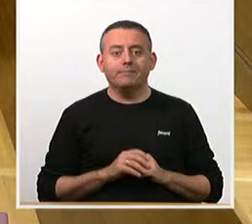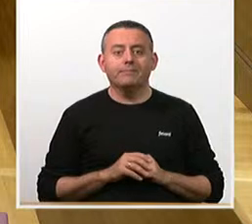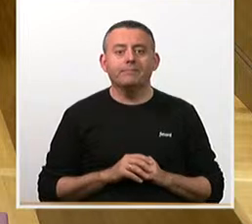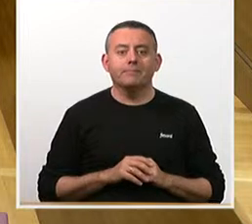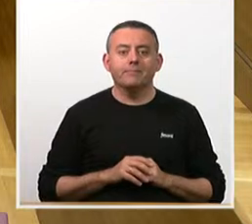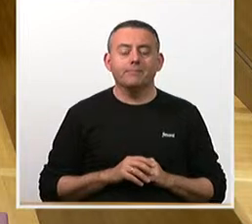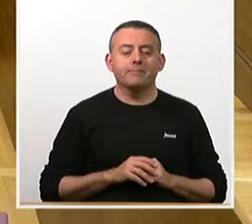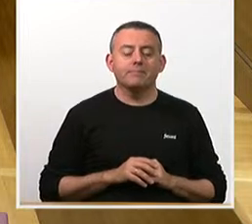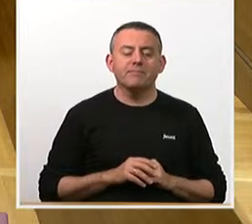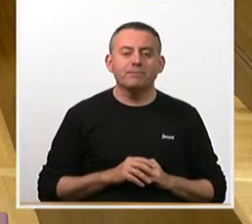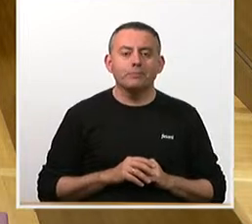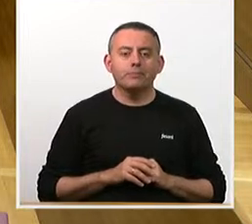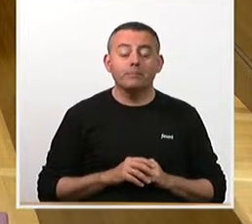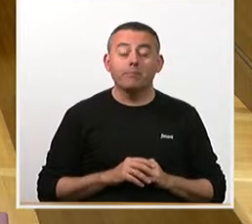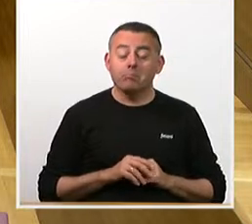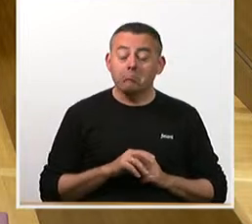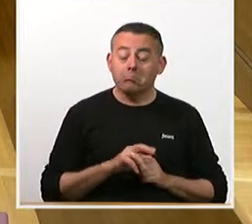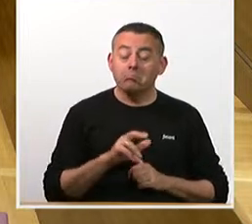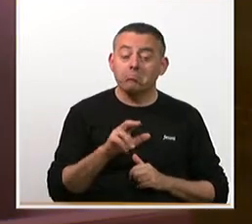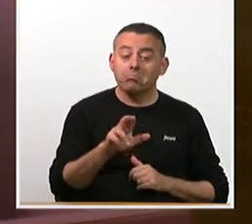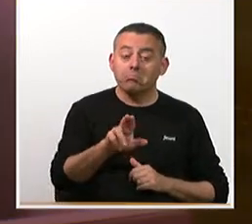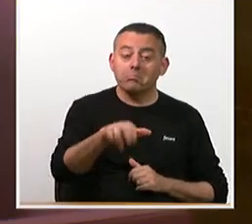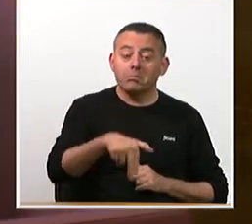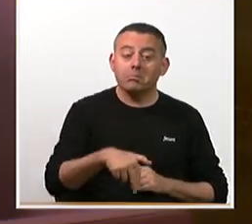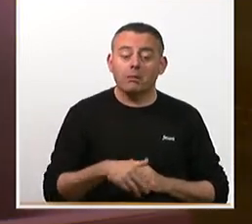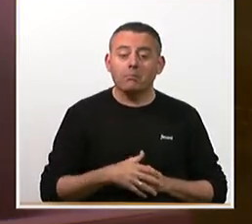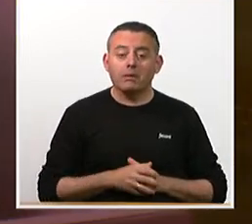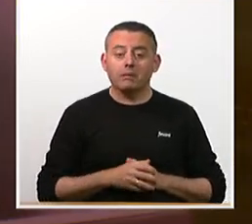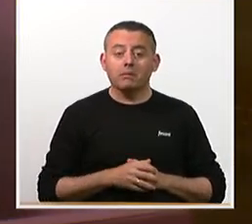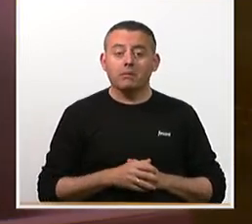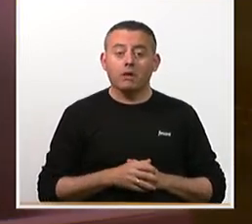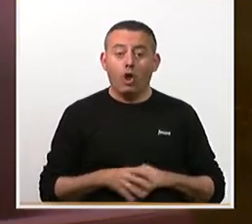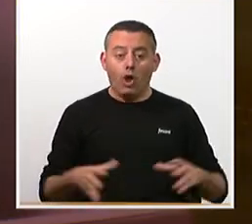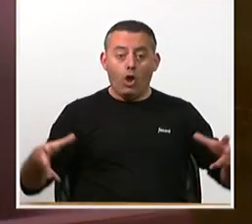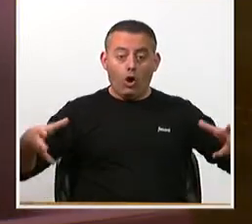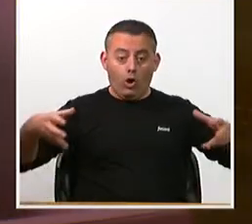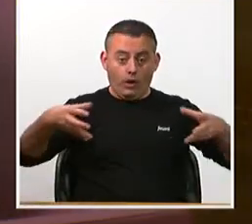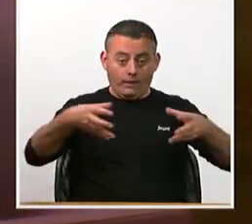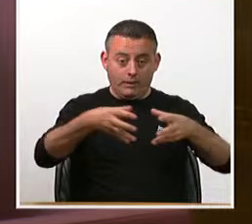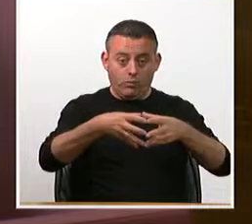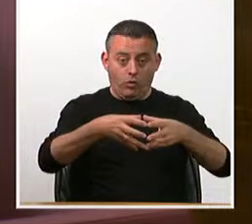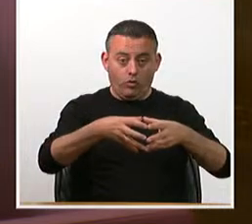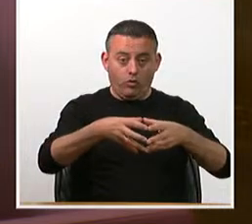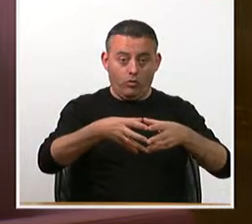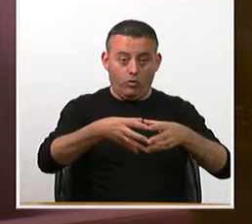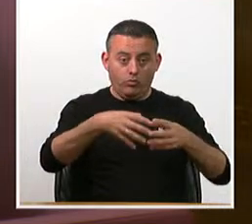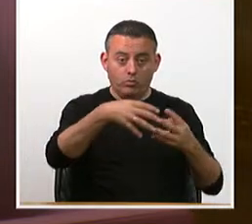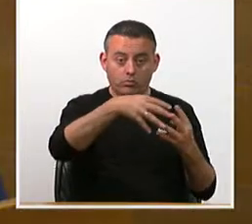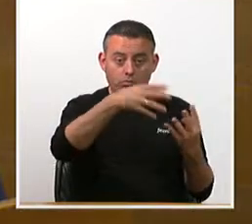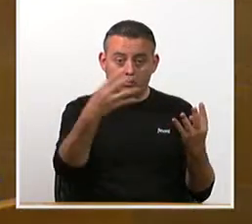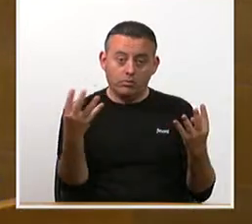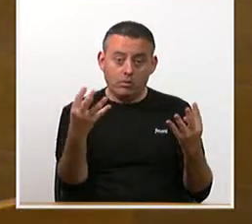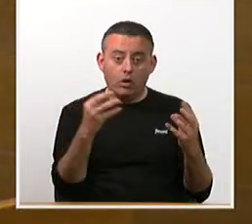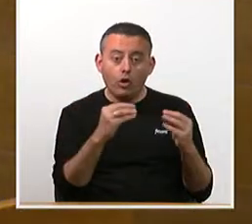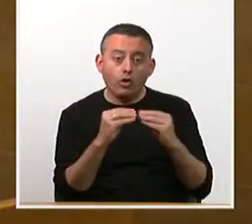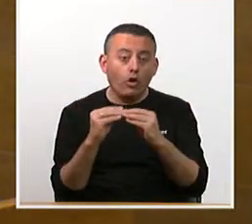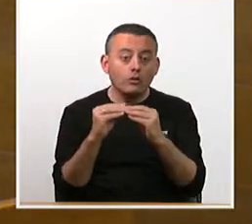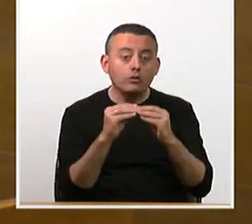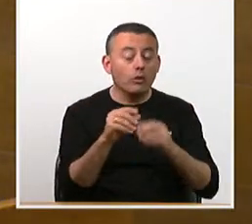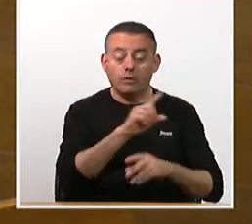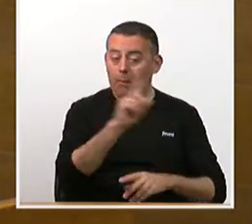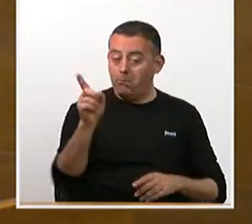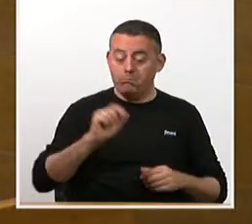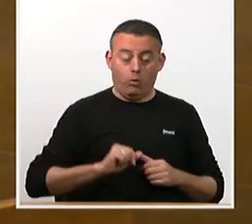roch también también entre el colectivo también entre el colectivo no hay consenso que lo sepa usted señor roch